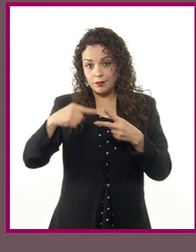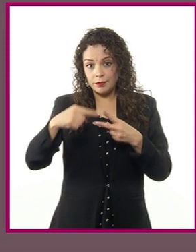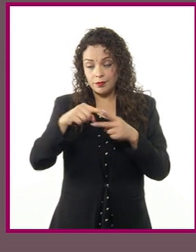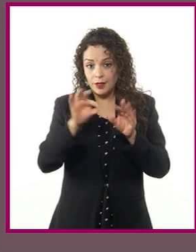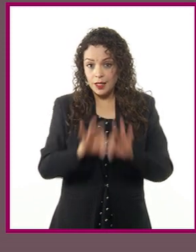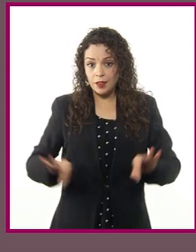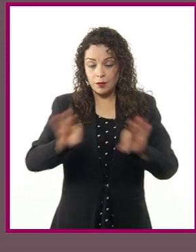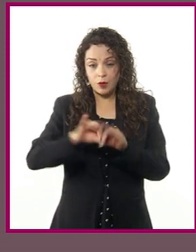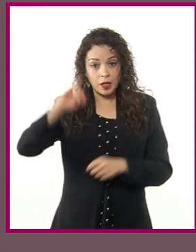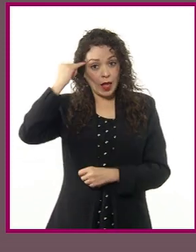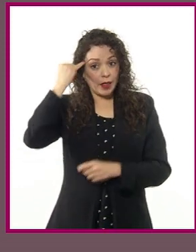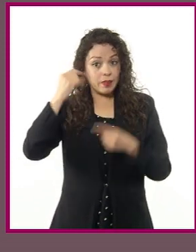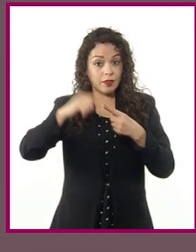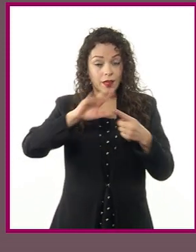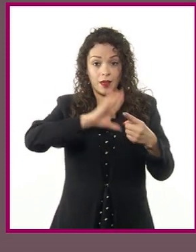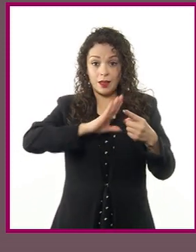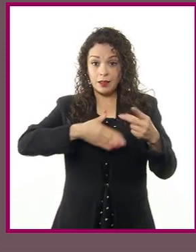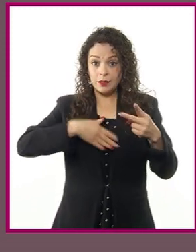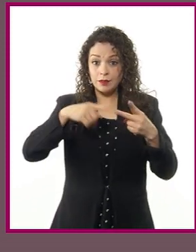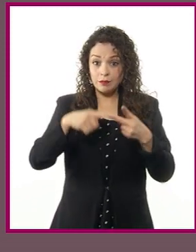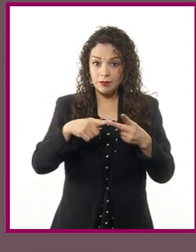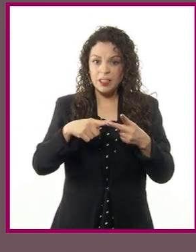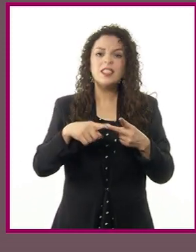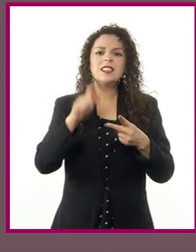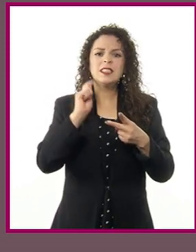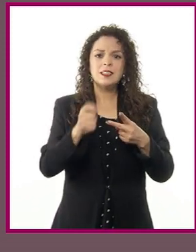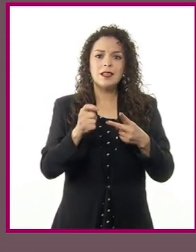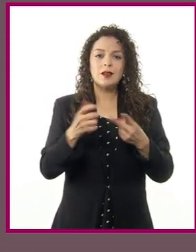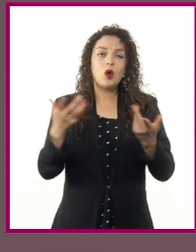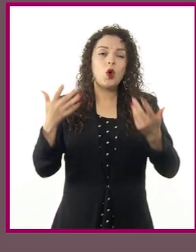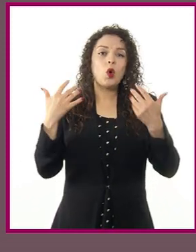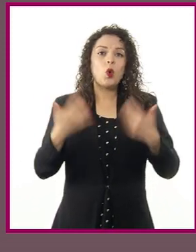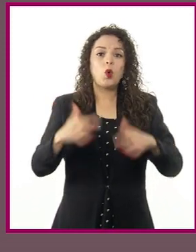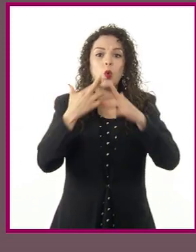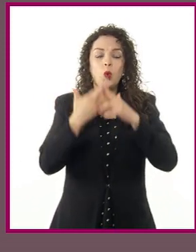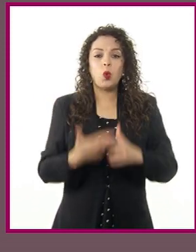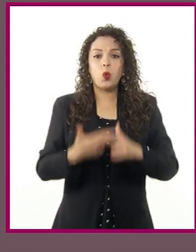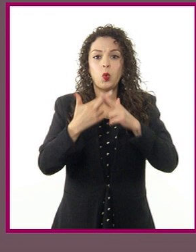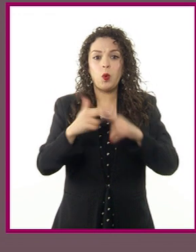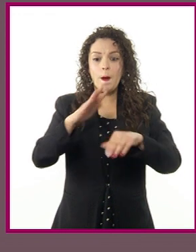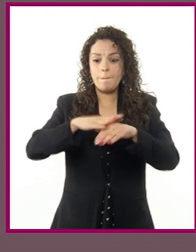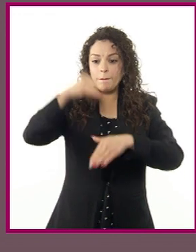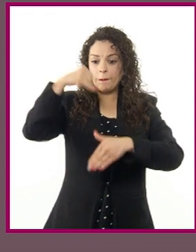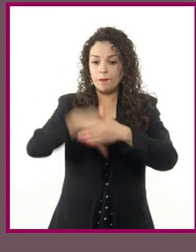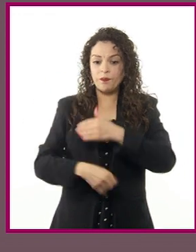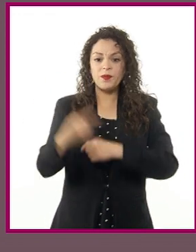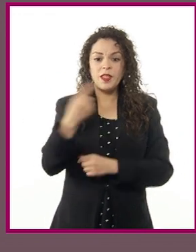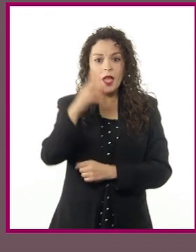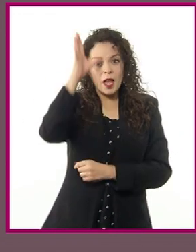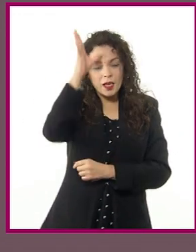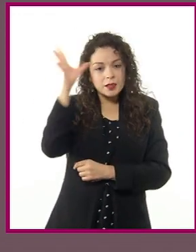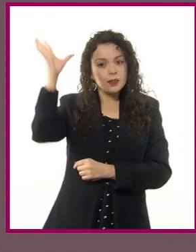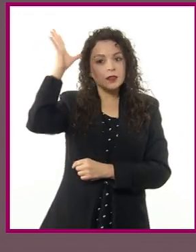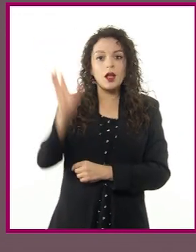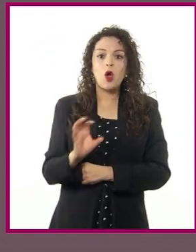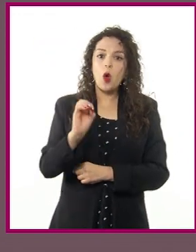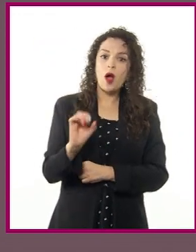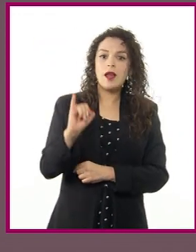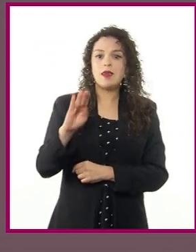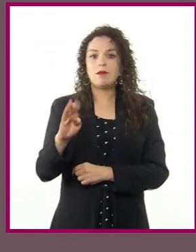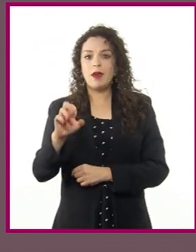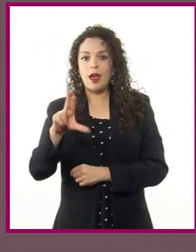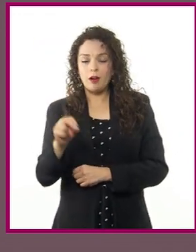el indígena y el español, en realidad era un cúmulo de conocimientos más allá de lo azteca y de lo ibero. La